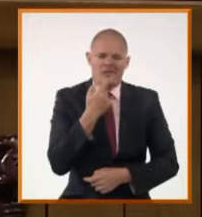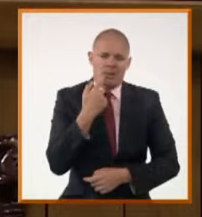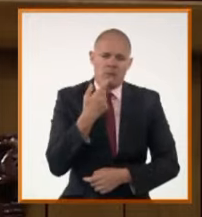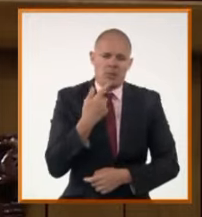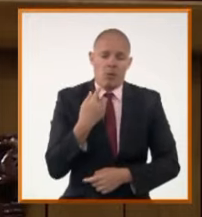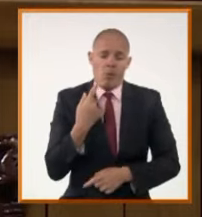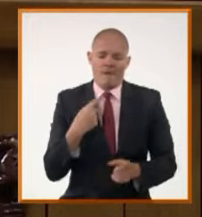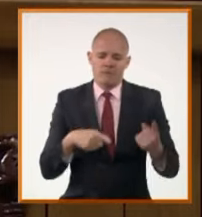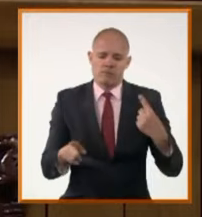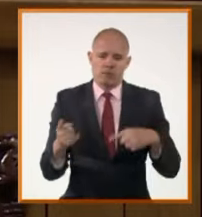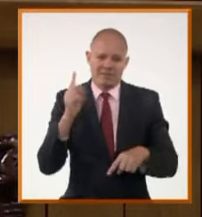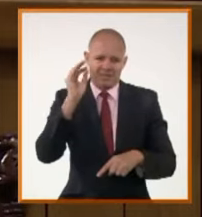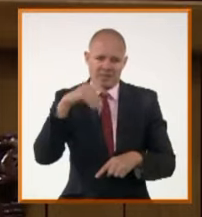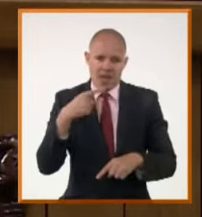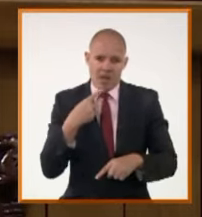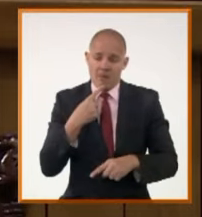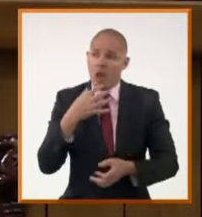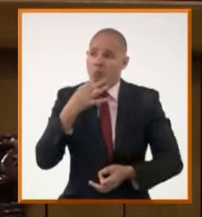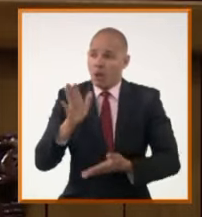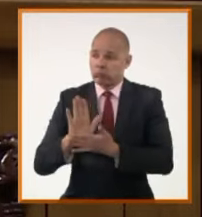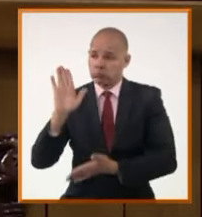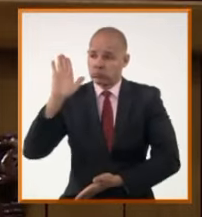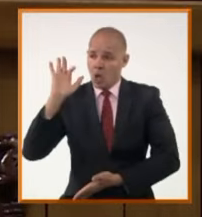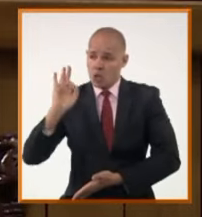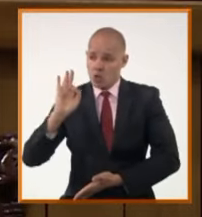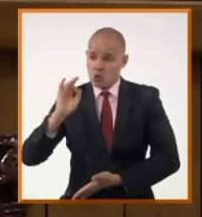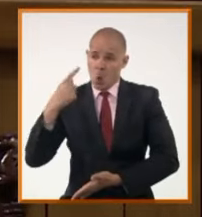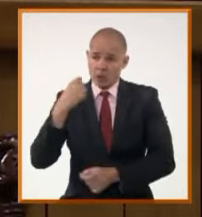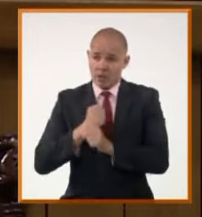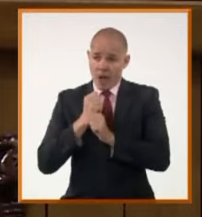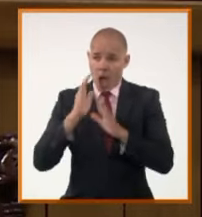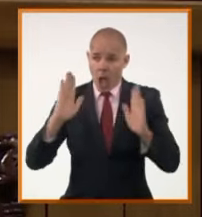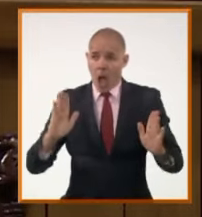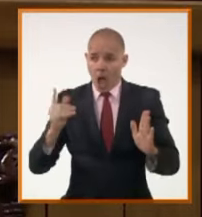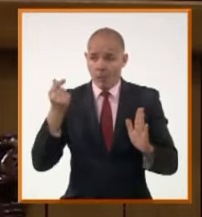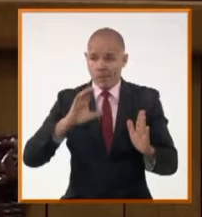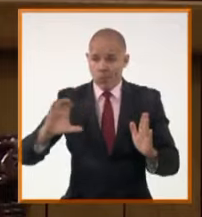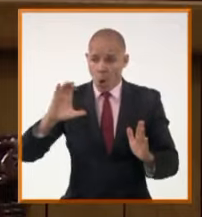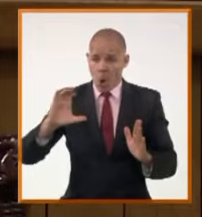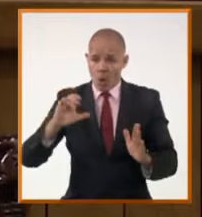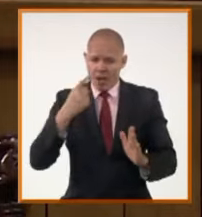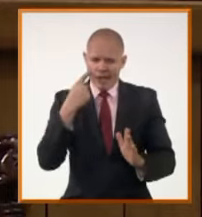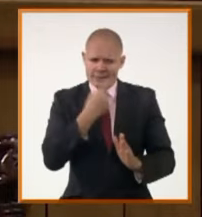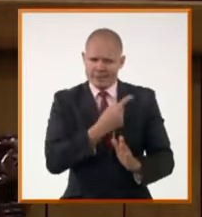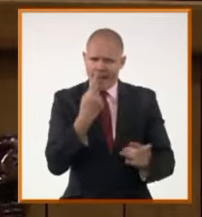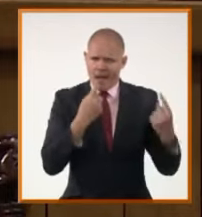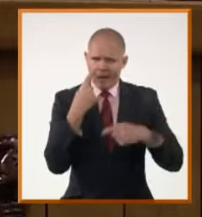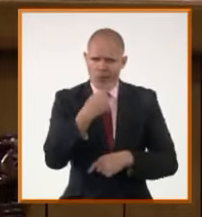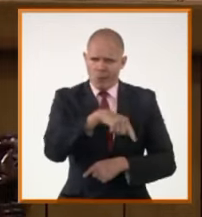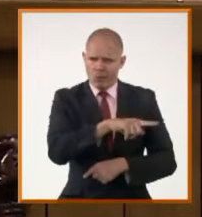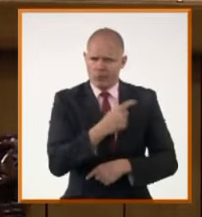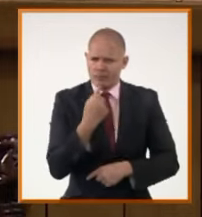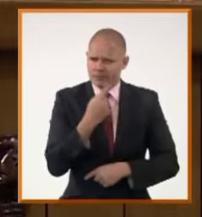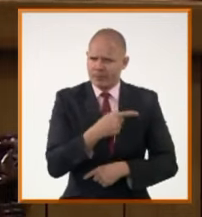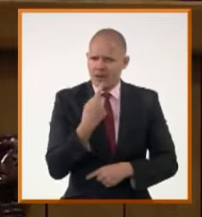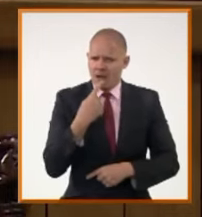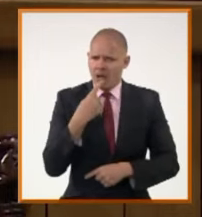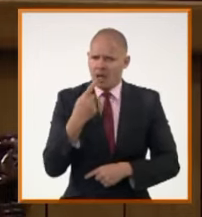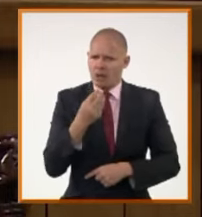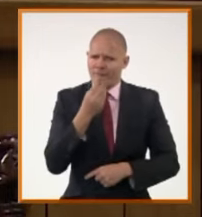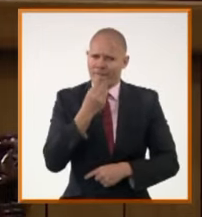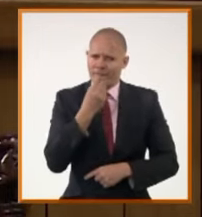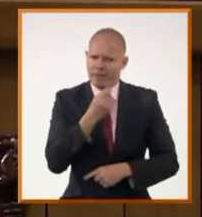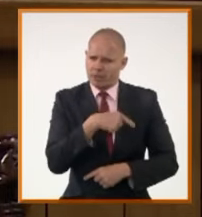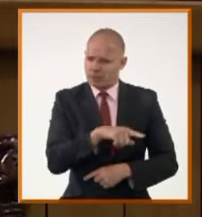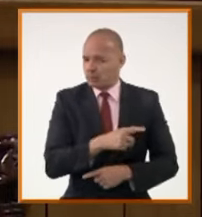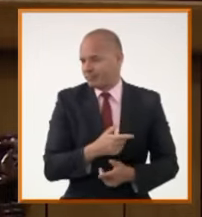dado cuenta que hay serios problemas contables. Usted no puede ser como empresa una inversión y al